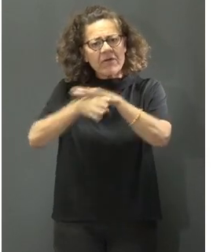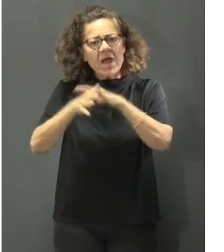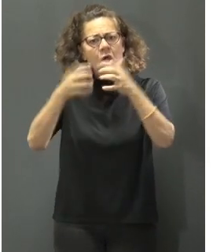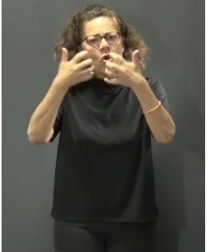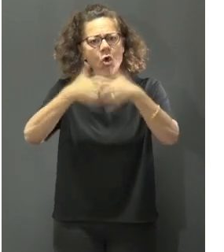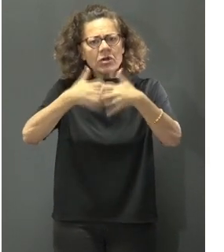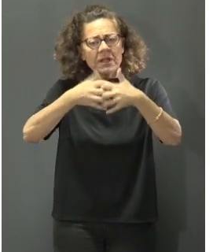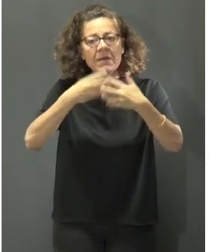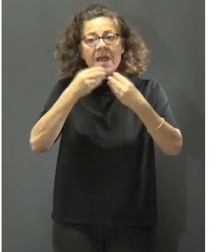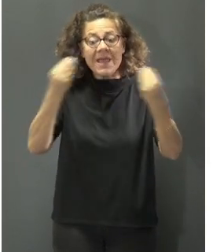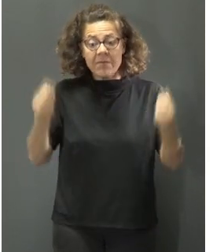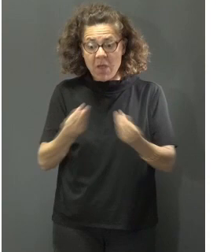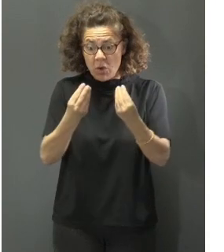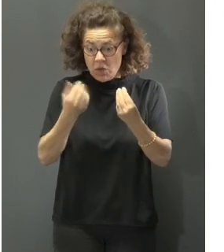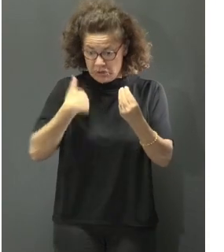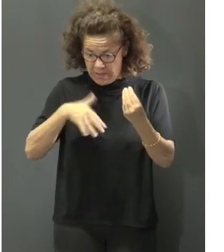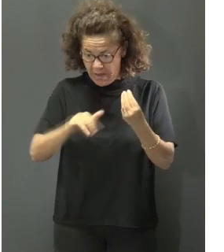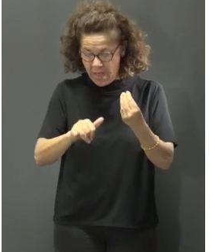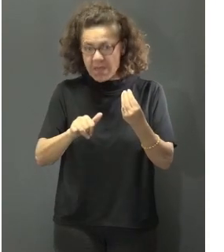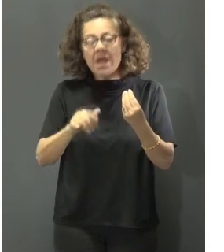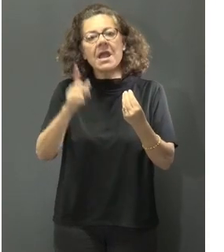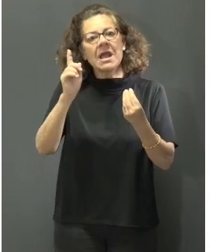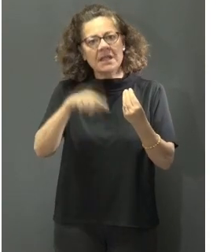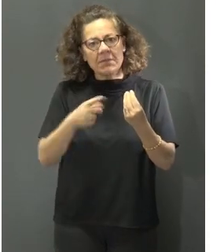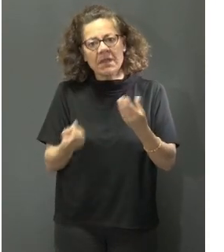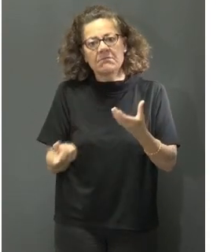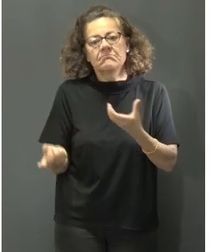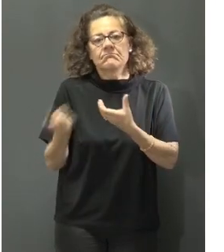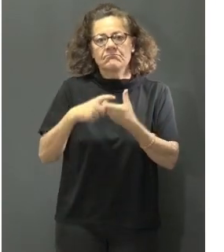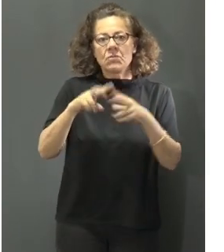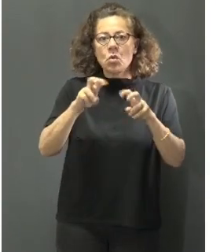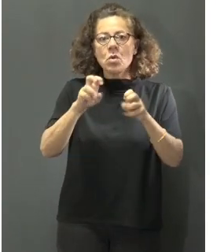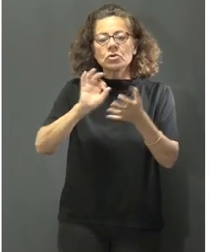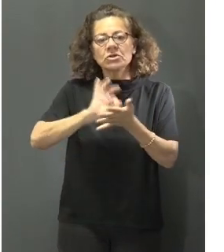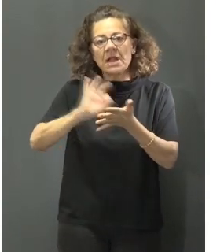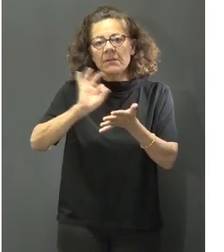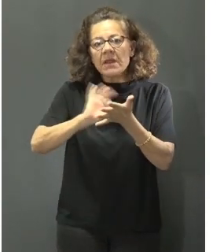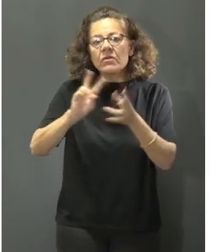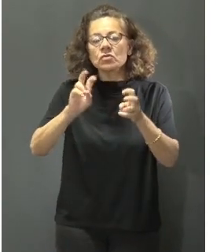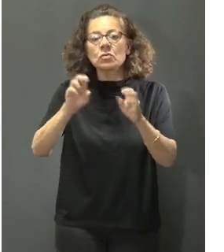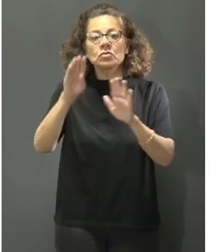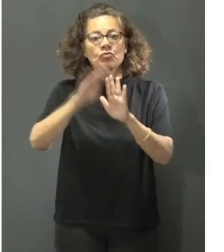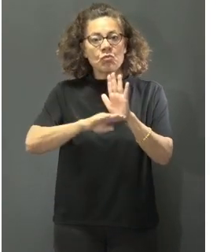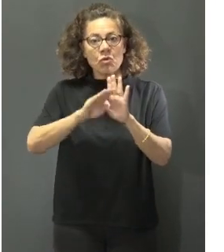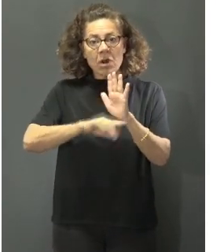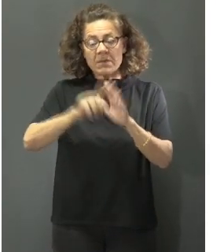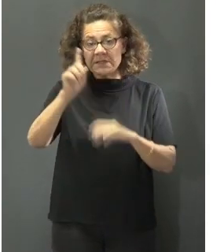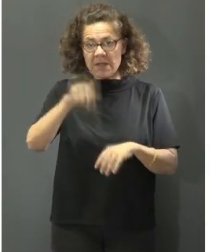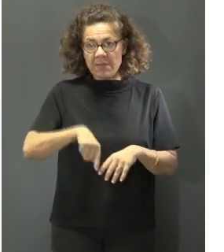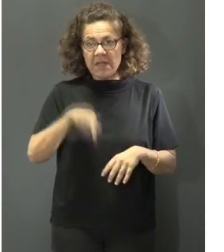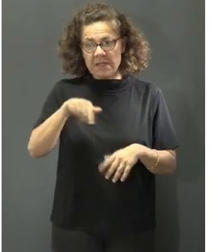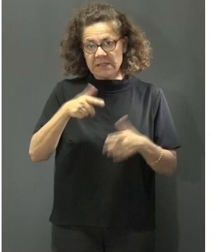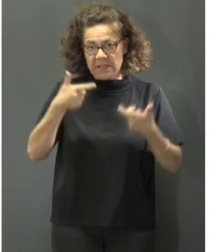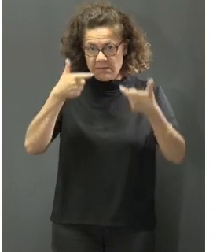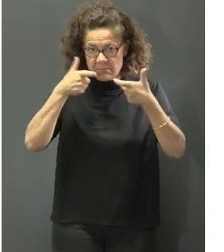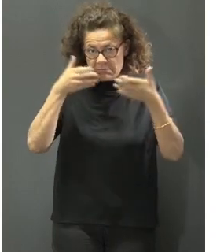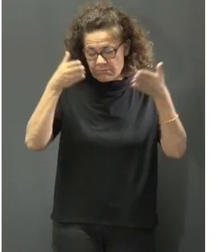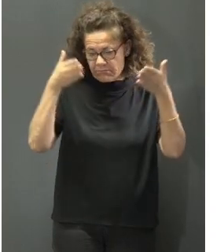mejorar lo que tenemos y incluir nuevos servicios, nuevos programas también en este